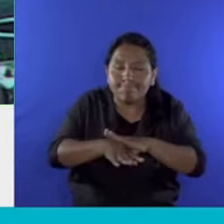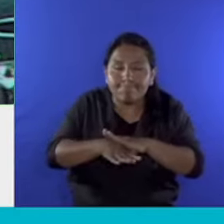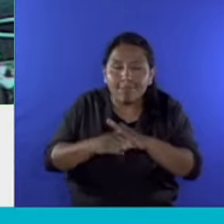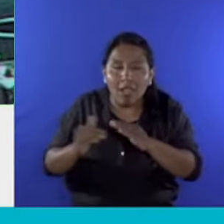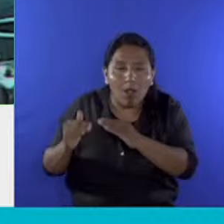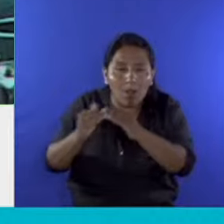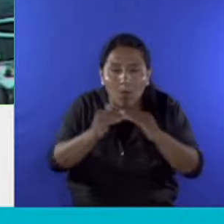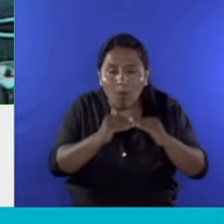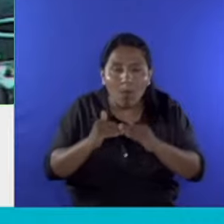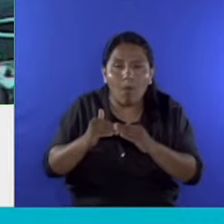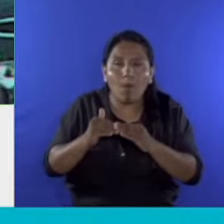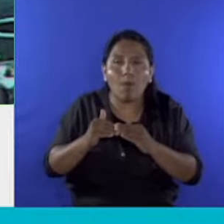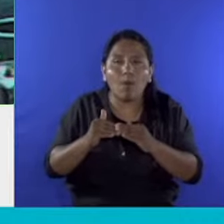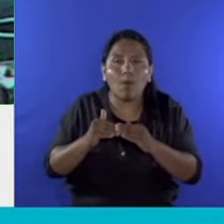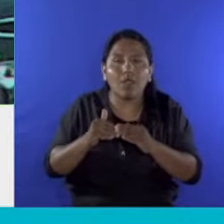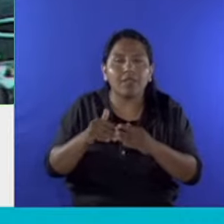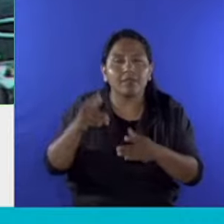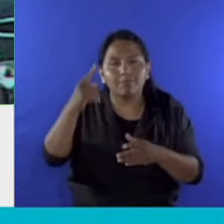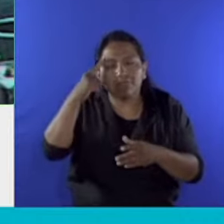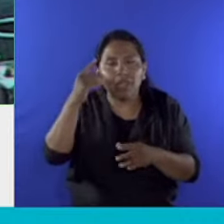con el que sueña la escuela austríaca?